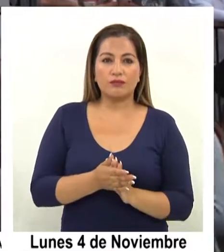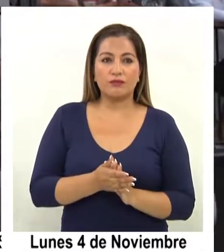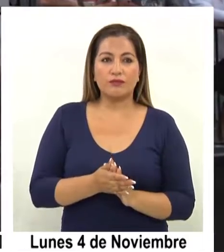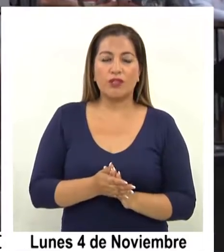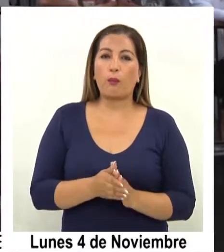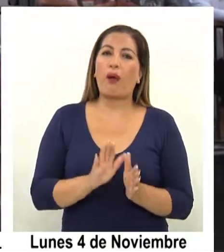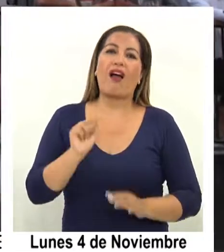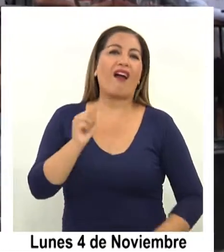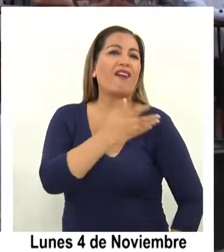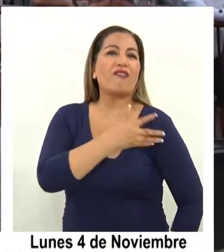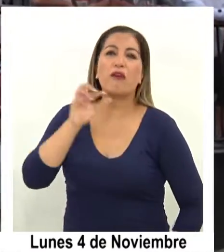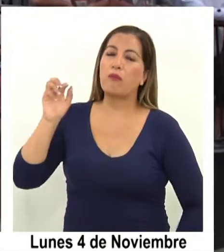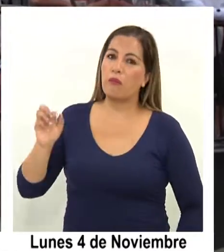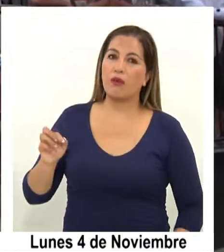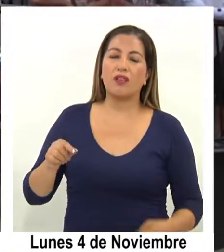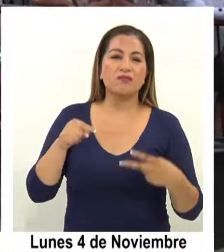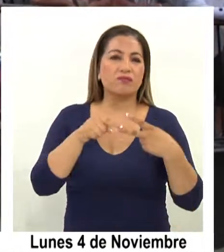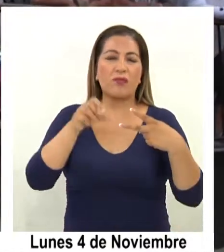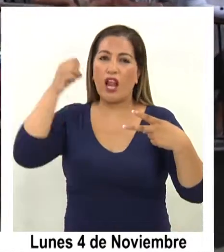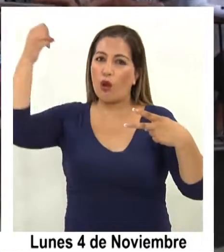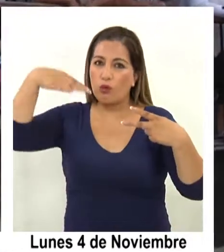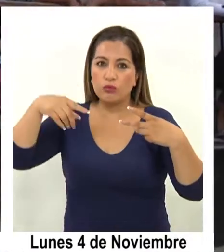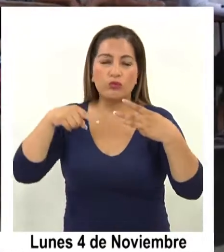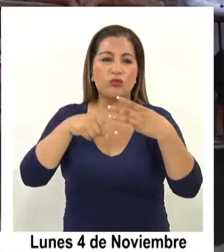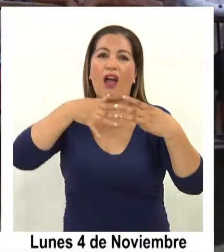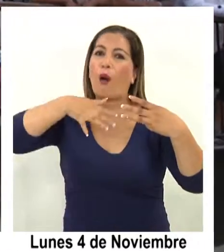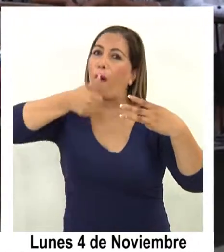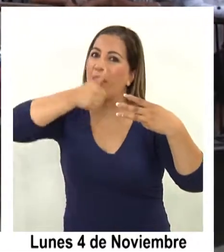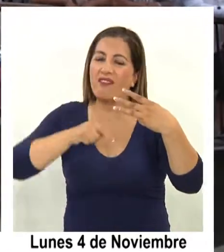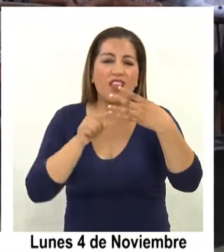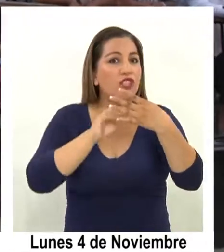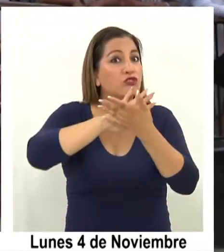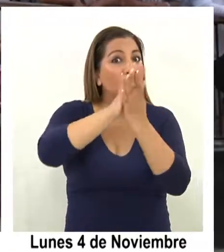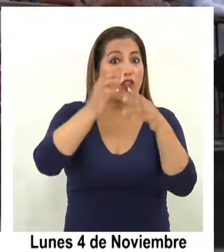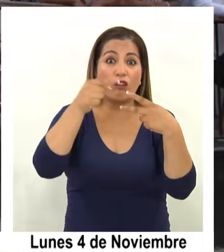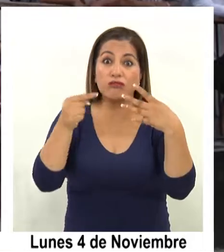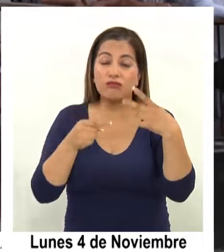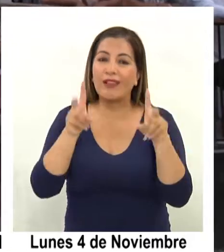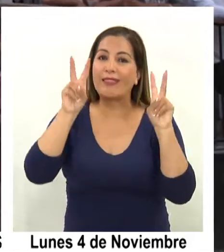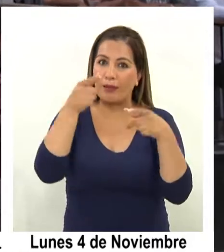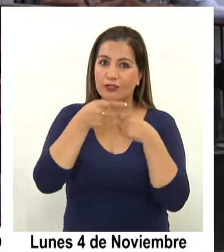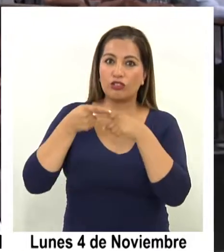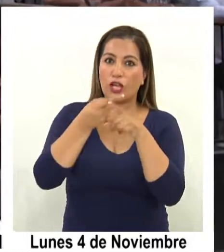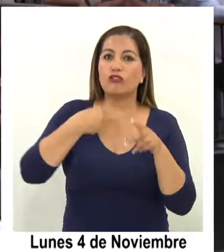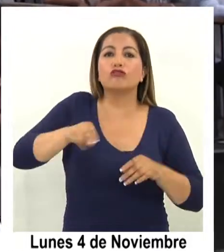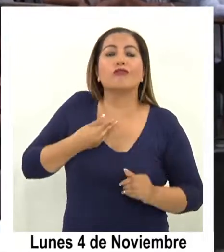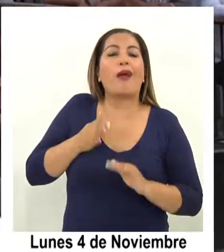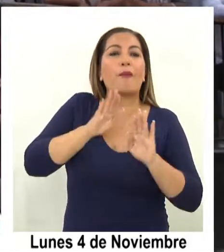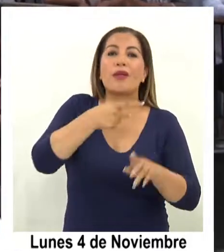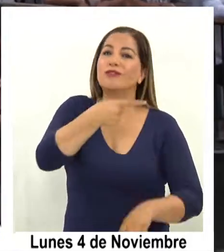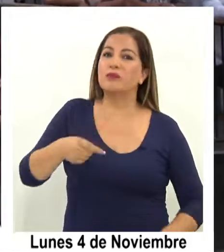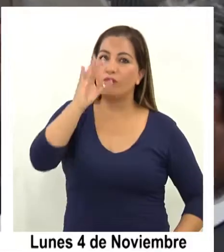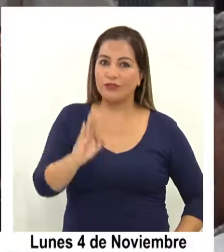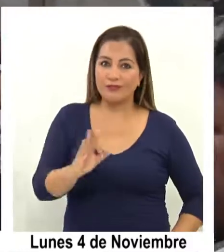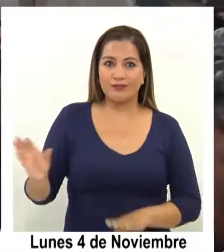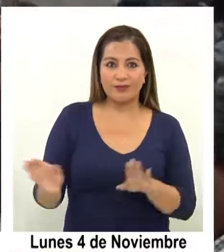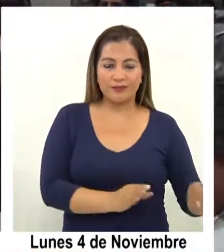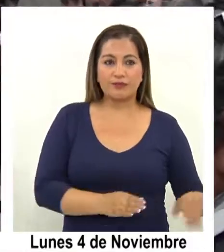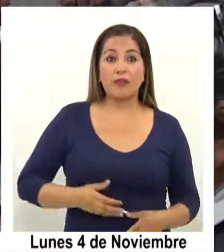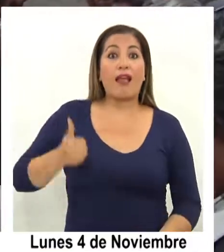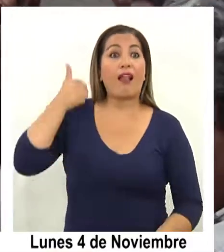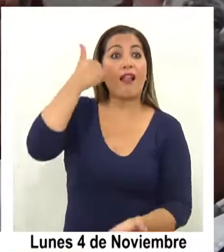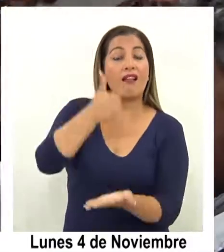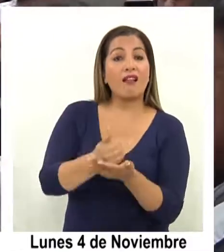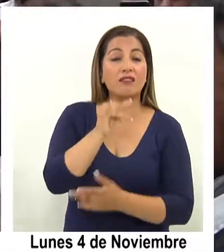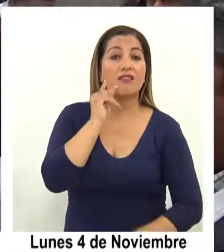con la AFP, la luz, el tema de las aguas privadas, todo lo que tenga que ver socialmente, apoyando 100% eso. El